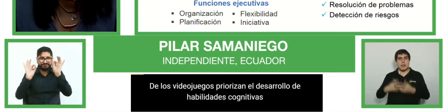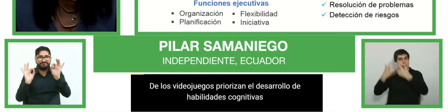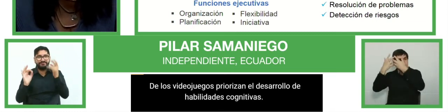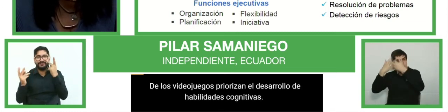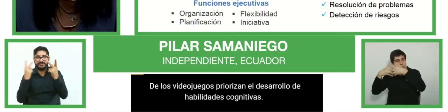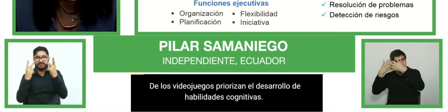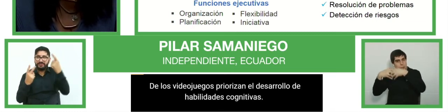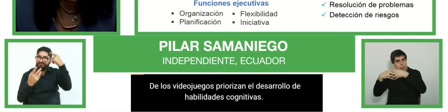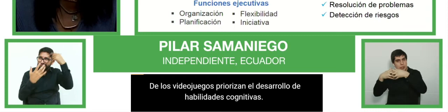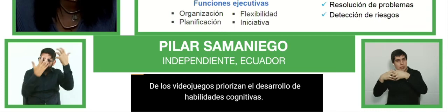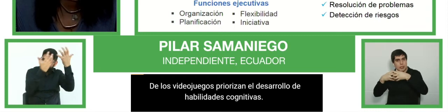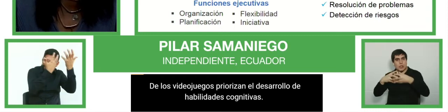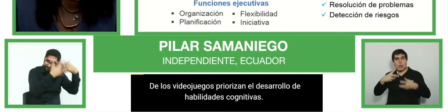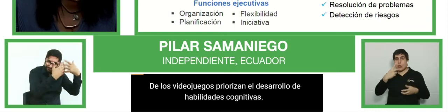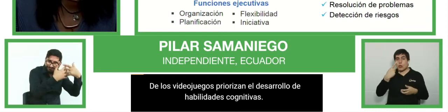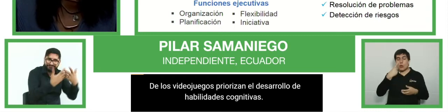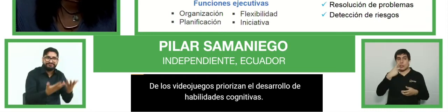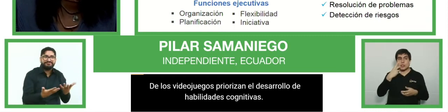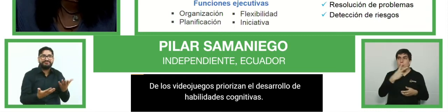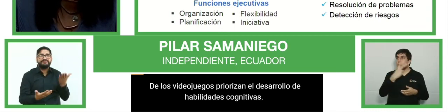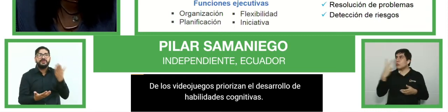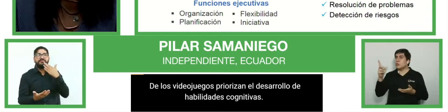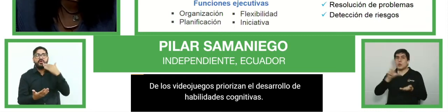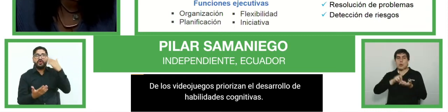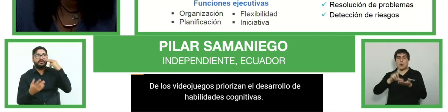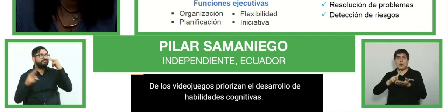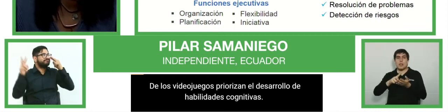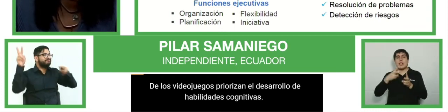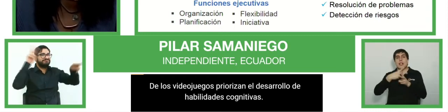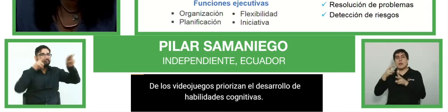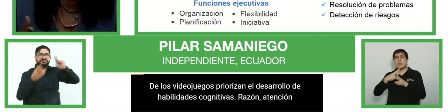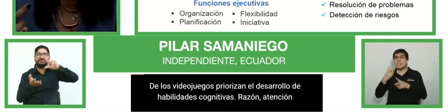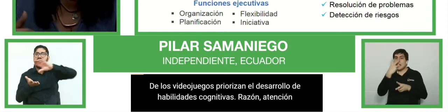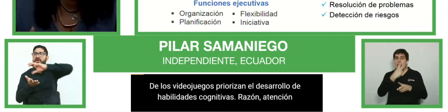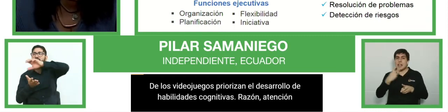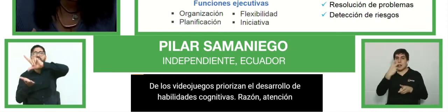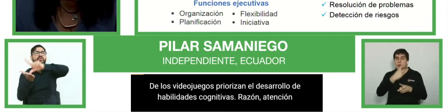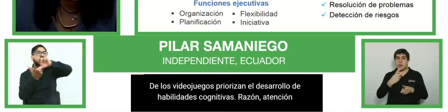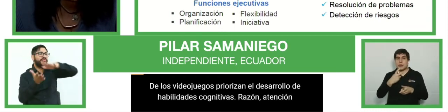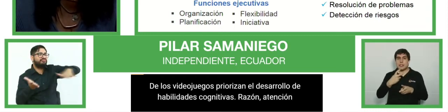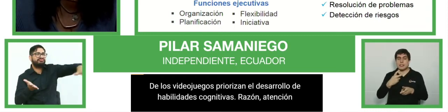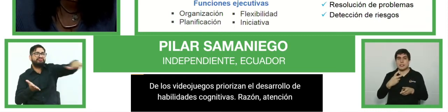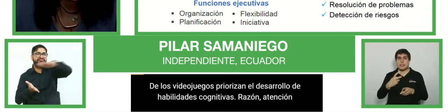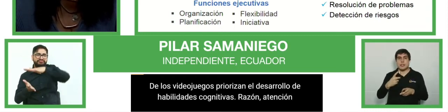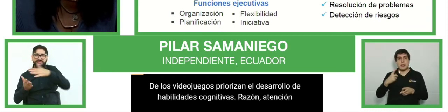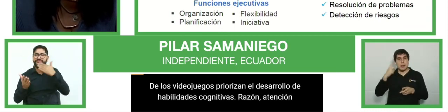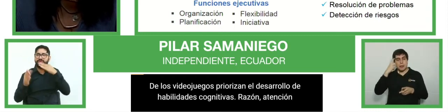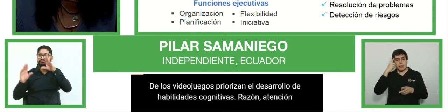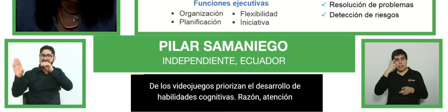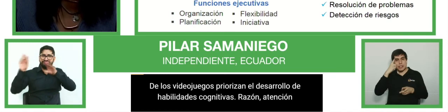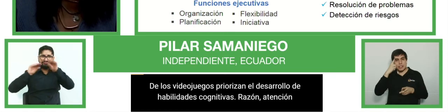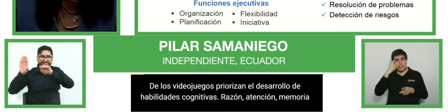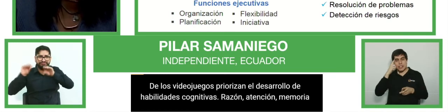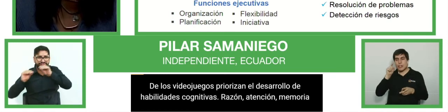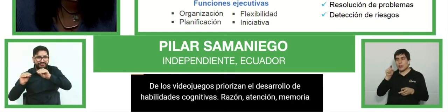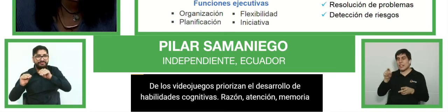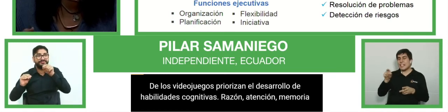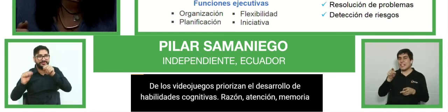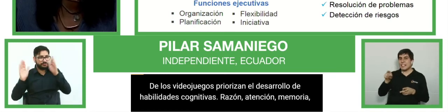razonamiento, orientación, construcción y lenguaje, a partir de la funcionalidad de la